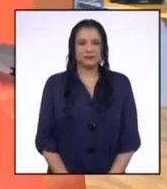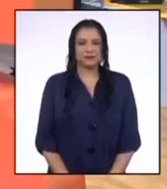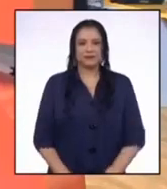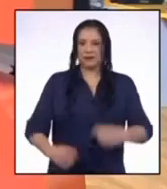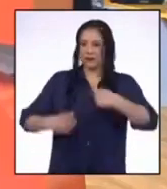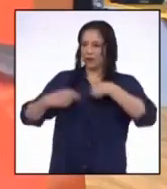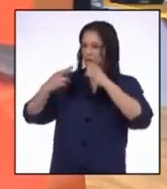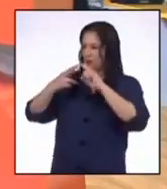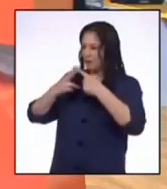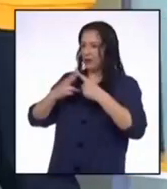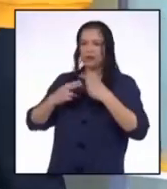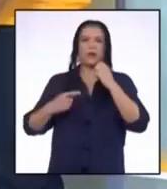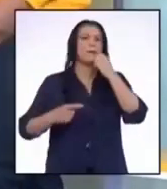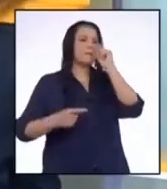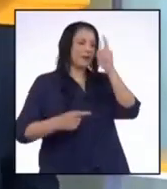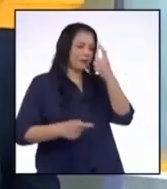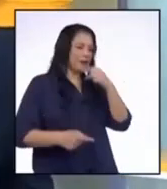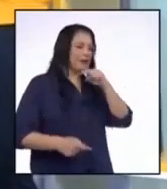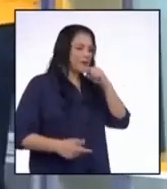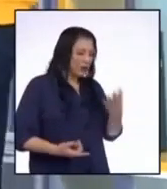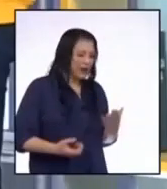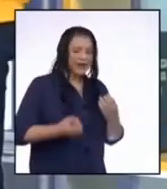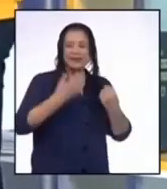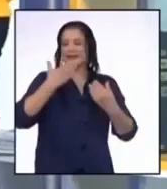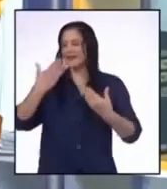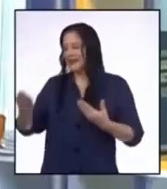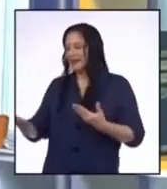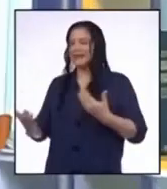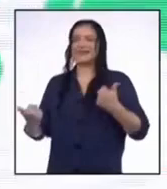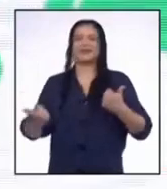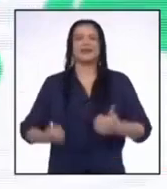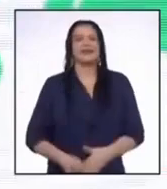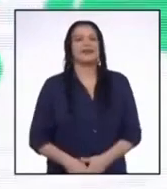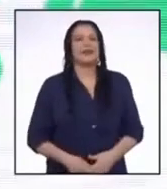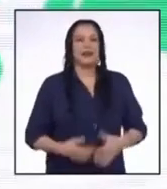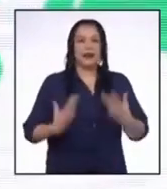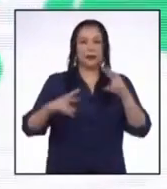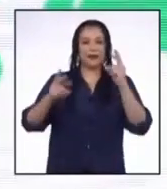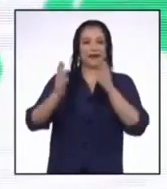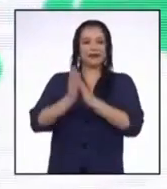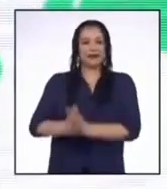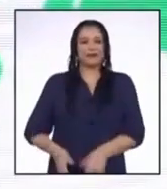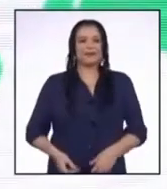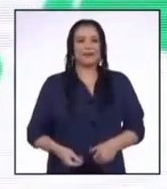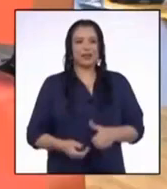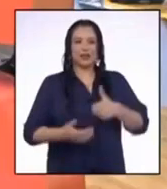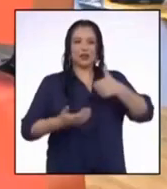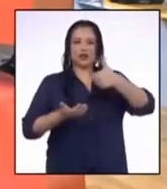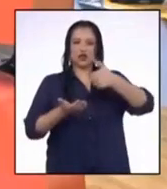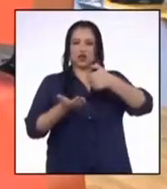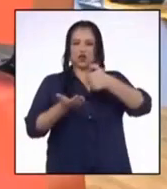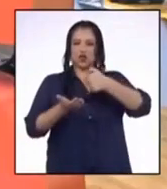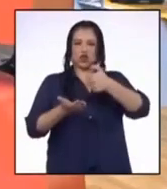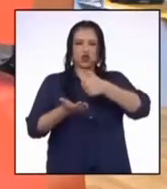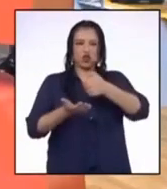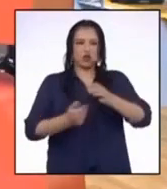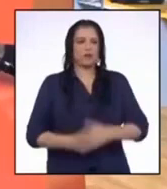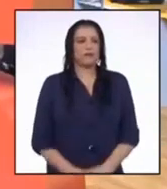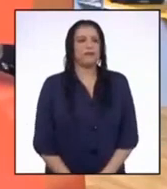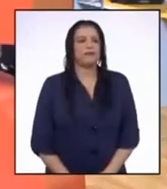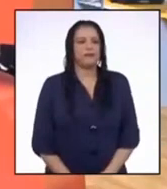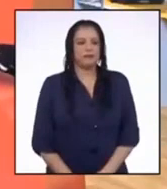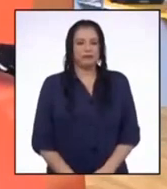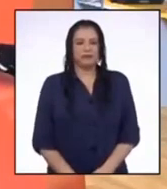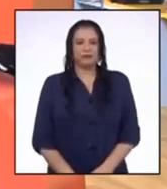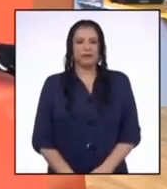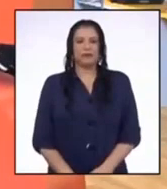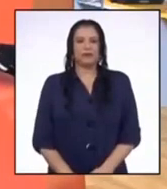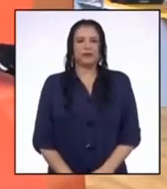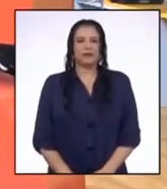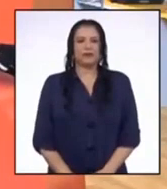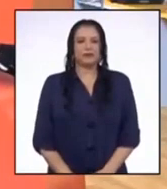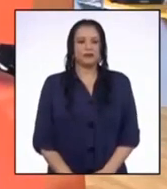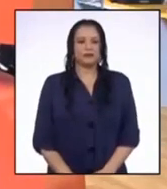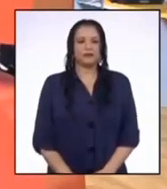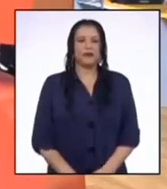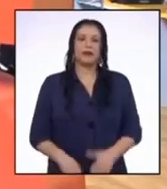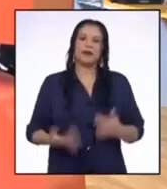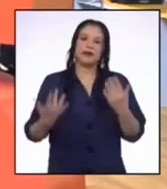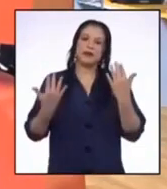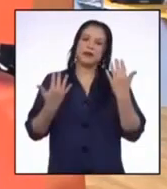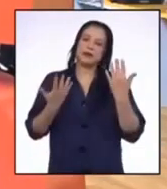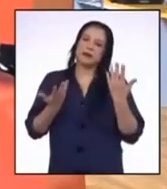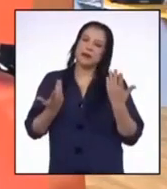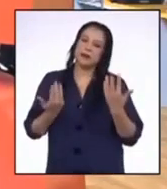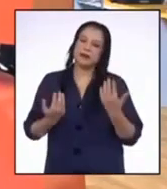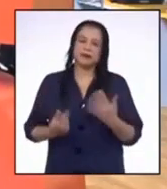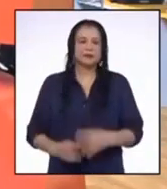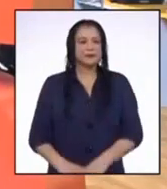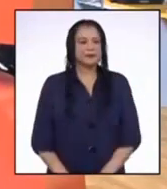Yo empiezo. Por favor, primero las damas. Ay, muchas gracias. A ver, alcoholcito. Vamos. Vamos. A ver. A ver.